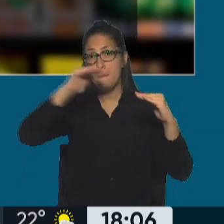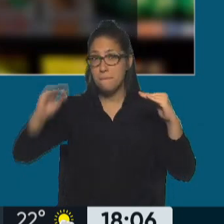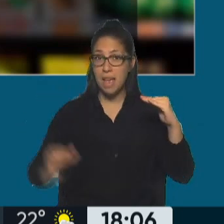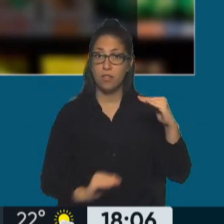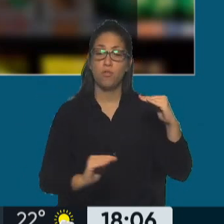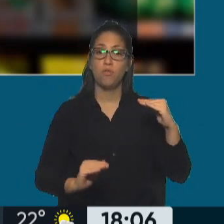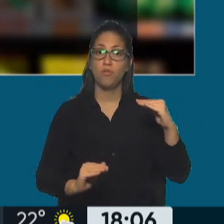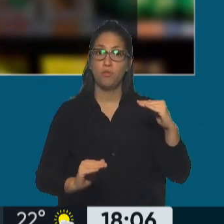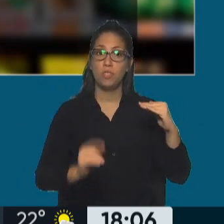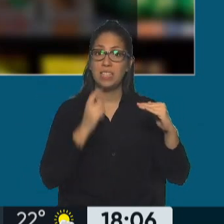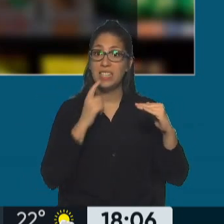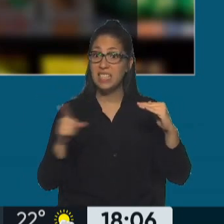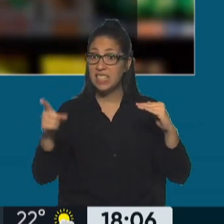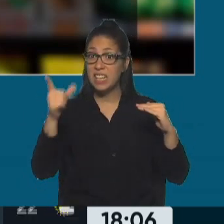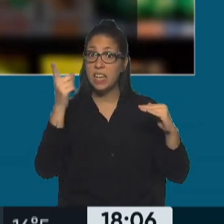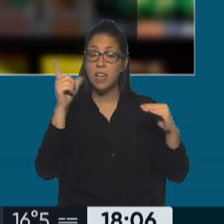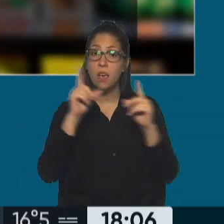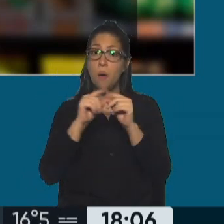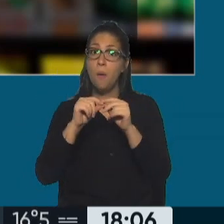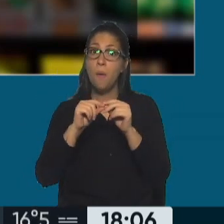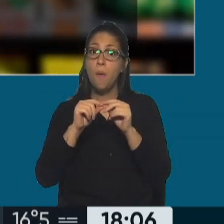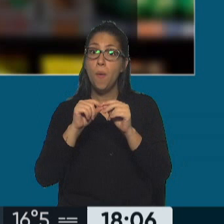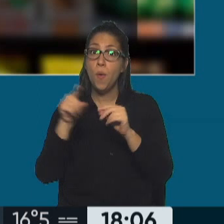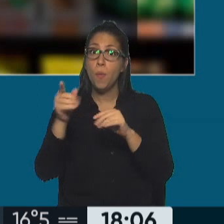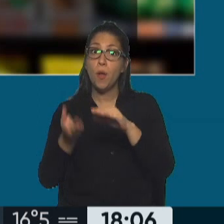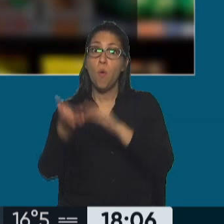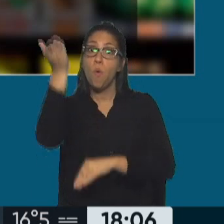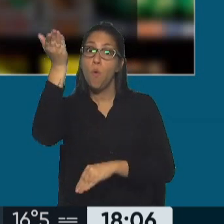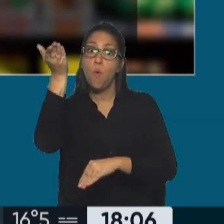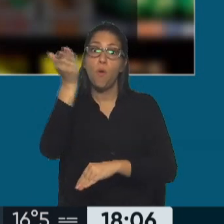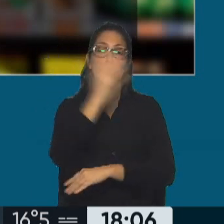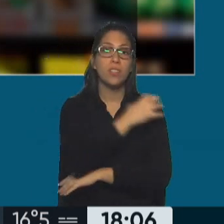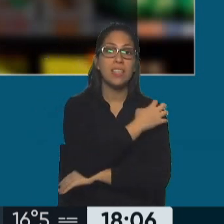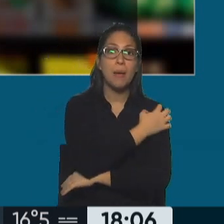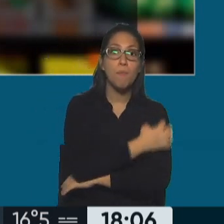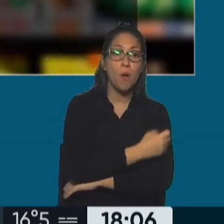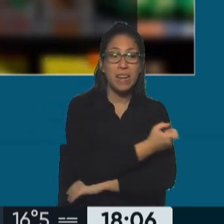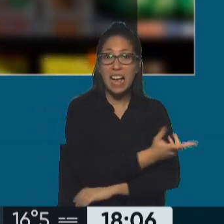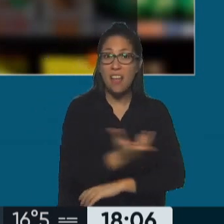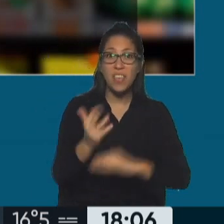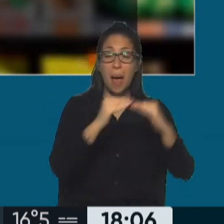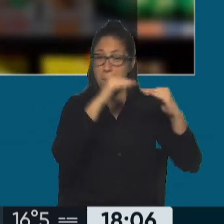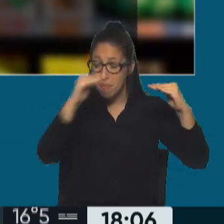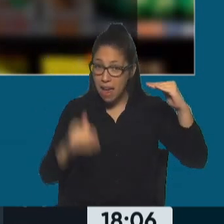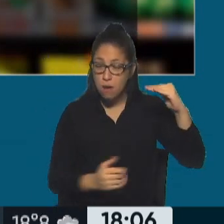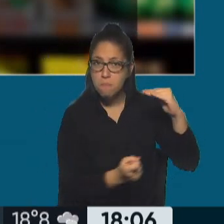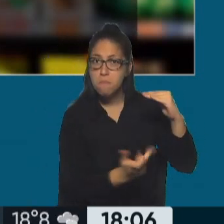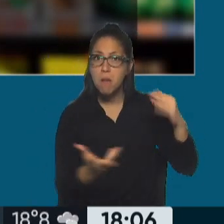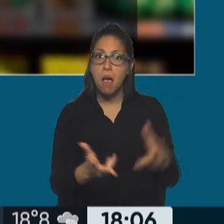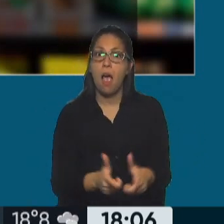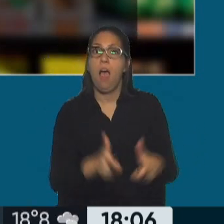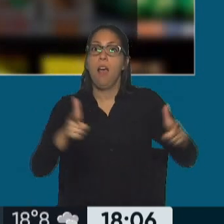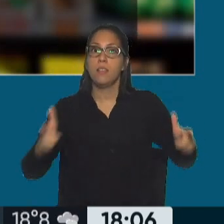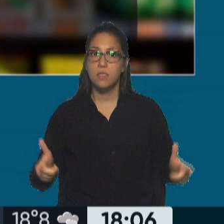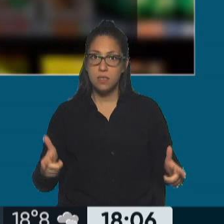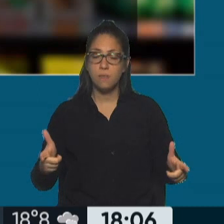alimentos. Si esto sube tanto, queda mucho más gente por debajo. Por eso es que estamos asistiendo cuando seguramente el